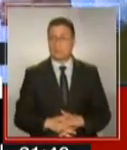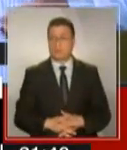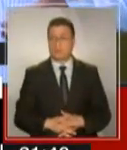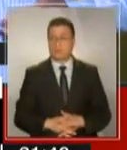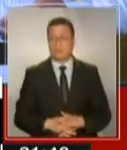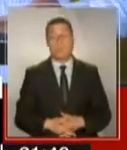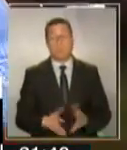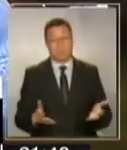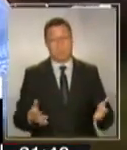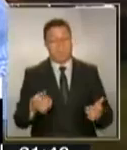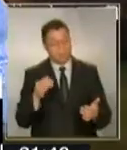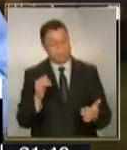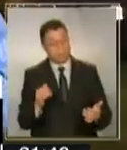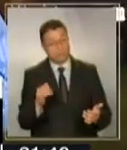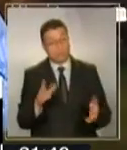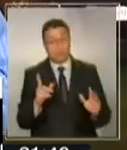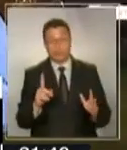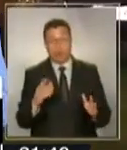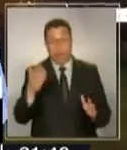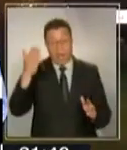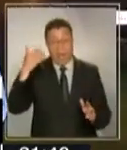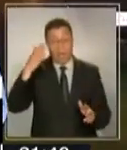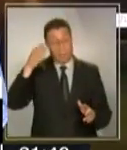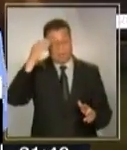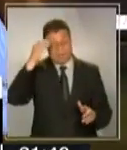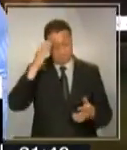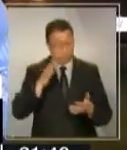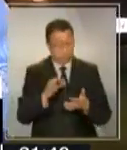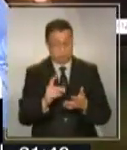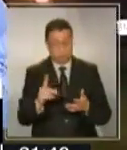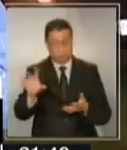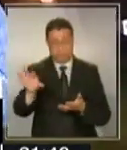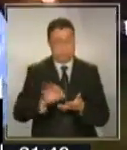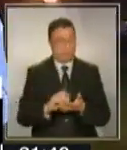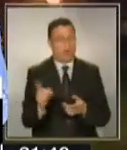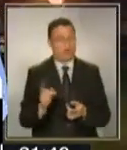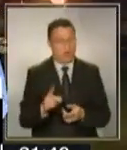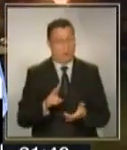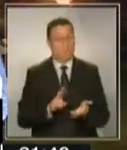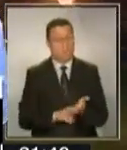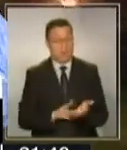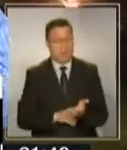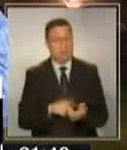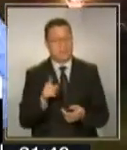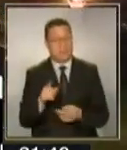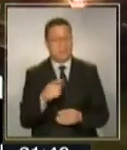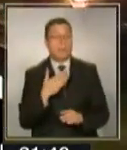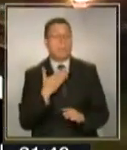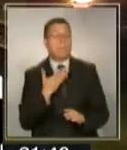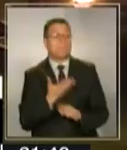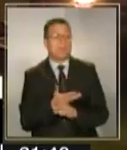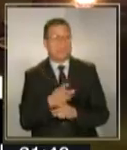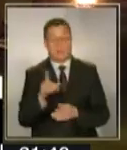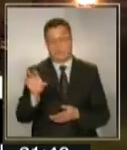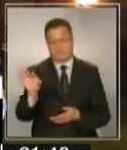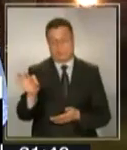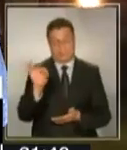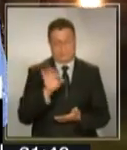Bueno, efectivamente no estaba considerado en el diseño original. Nos exigieron